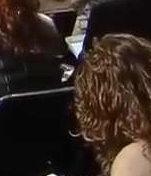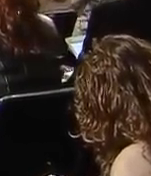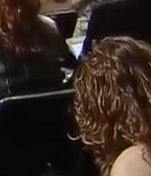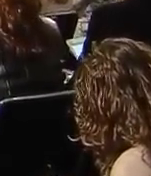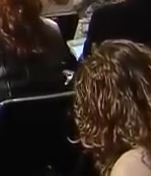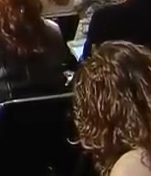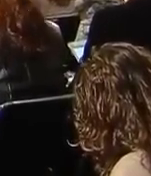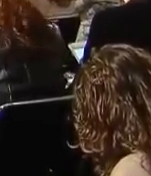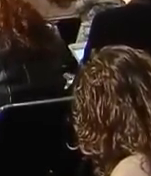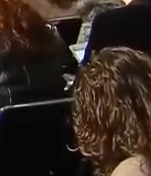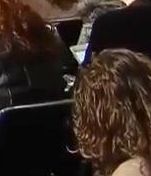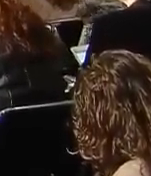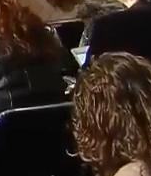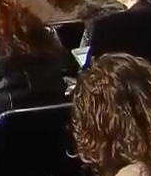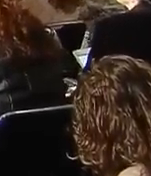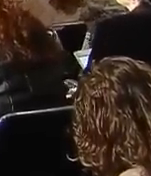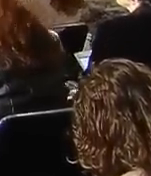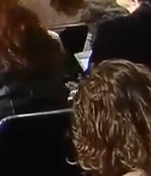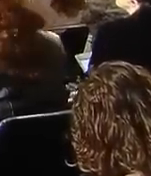financiaba una campaña,